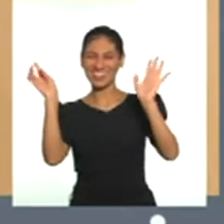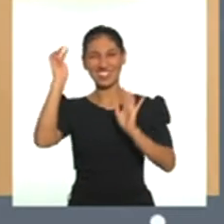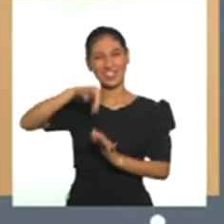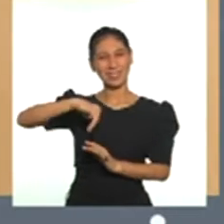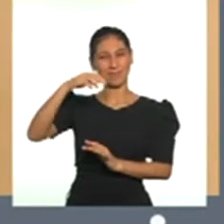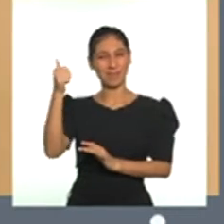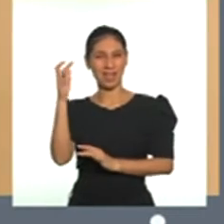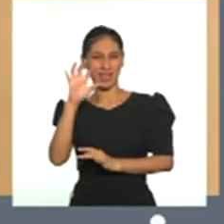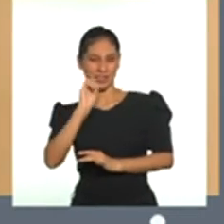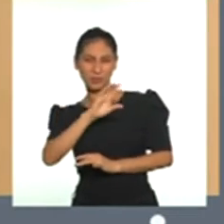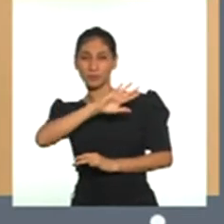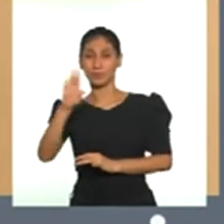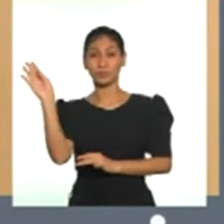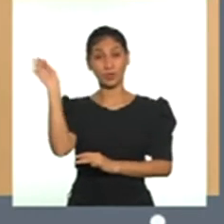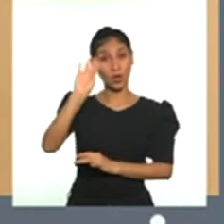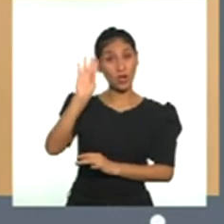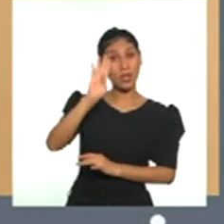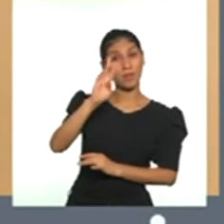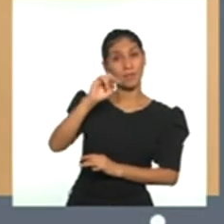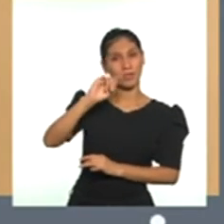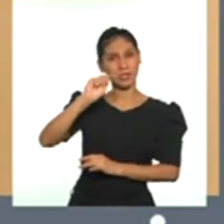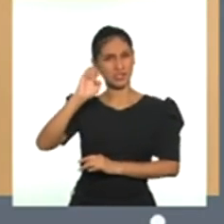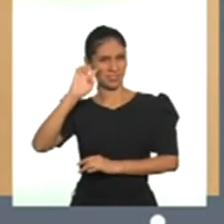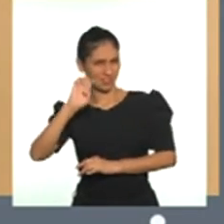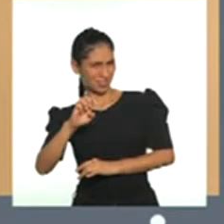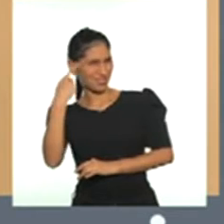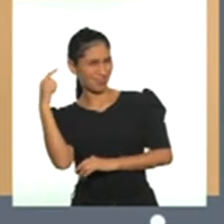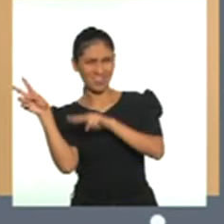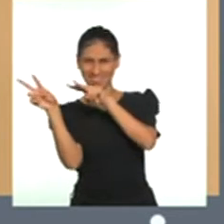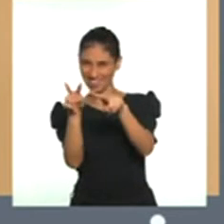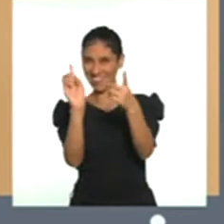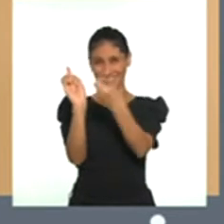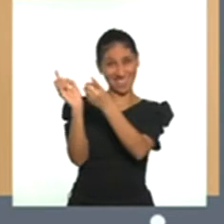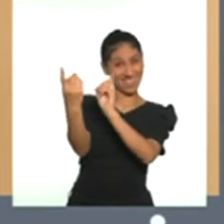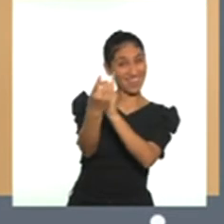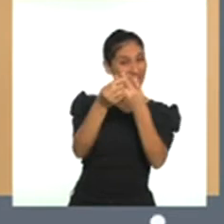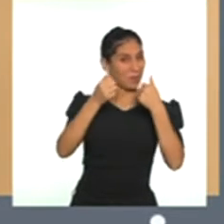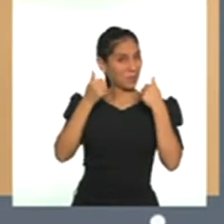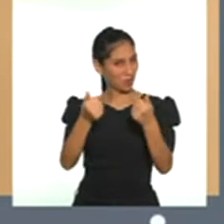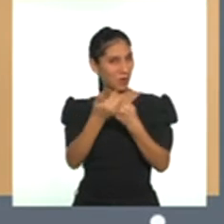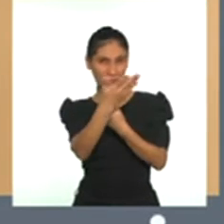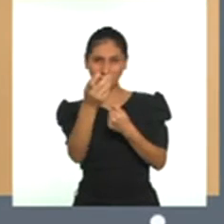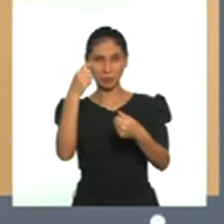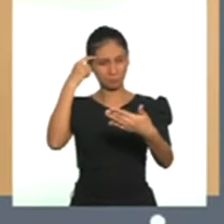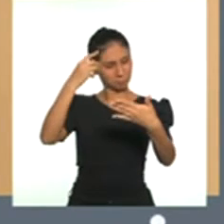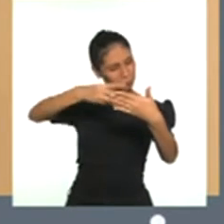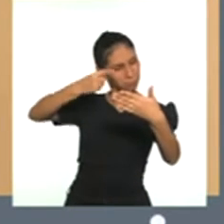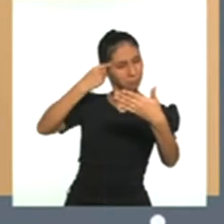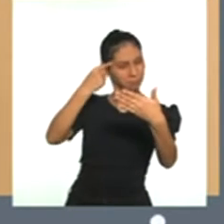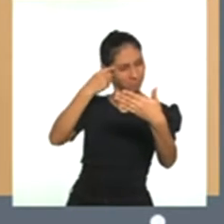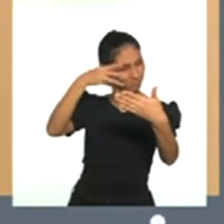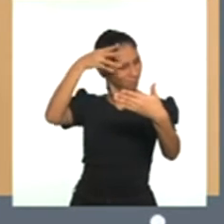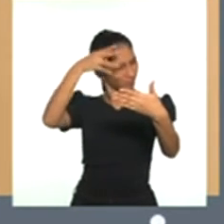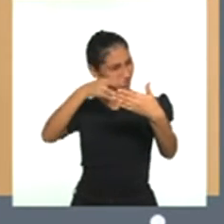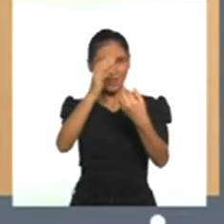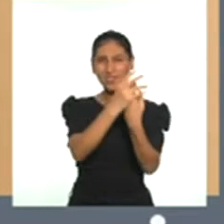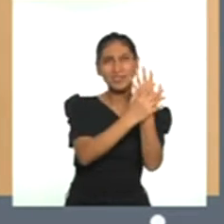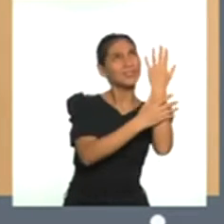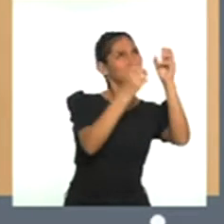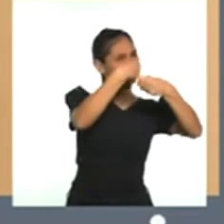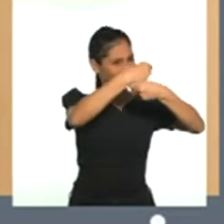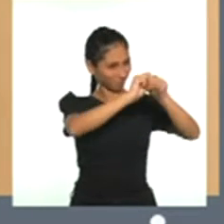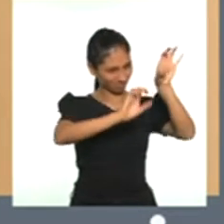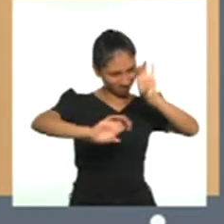Hola, Mario. Hola, Brigitte. Qué gusto saludarlos y qué gusto ver que están reflexionando sobre la medicina tradicional en nuestra